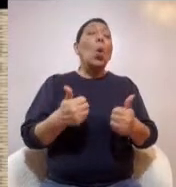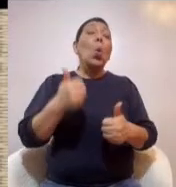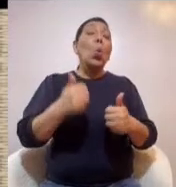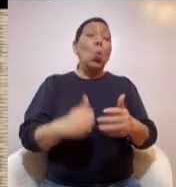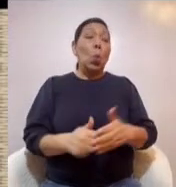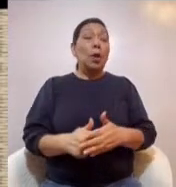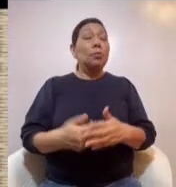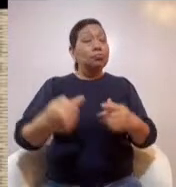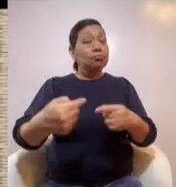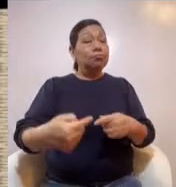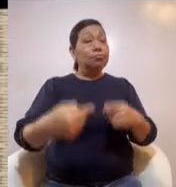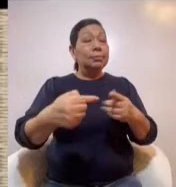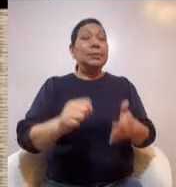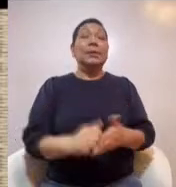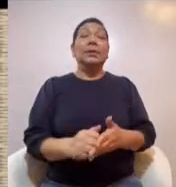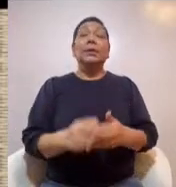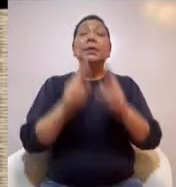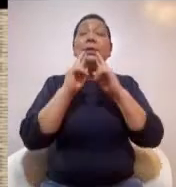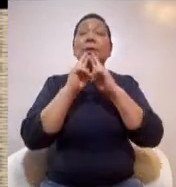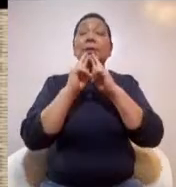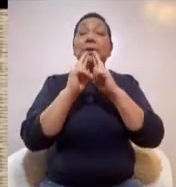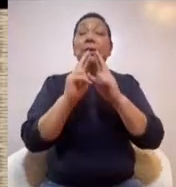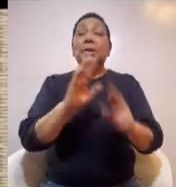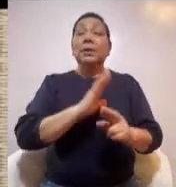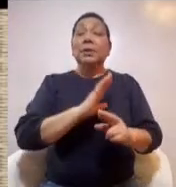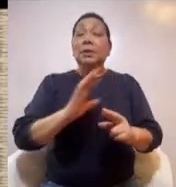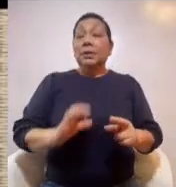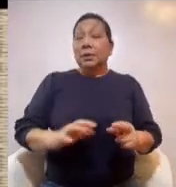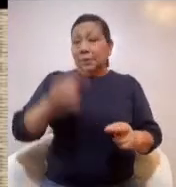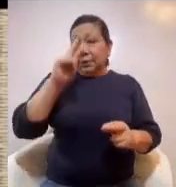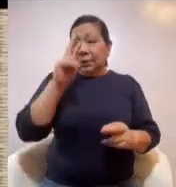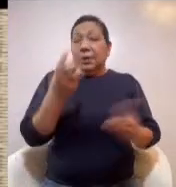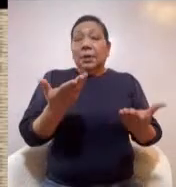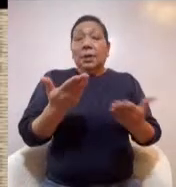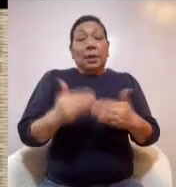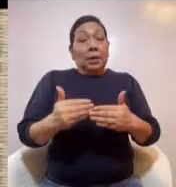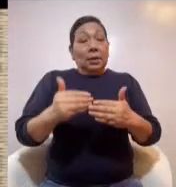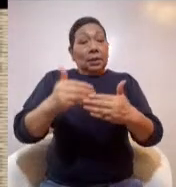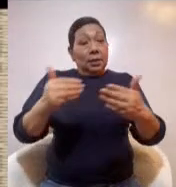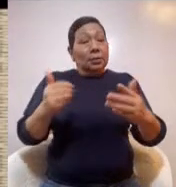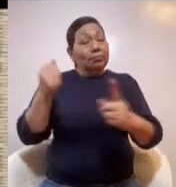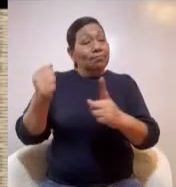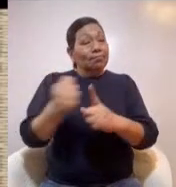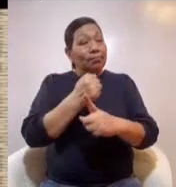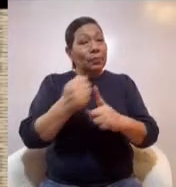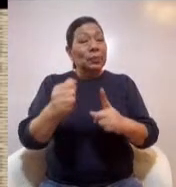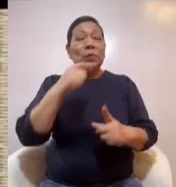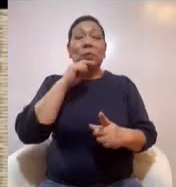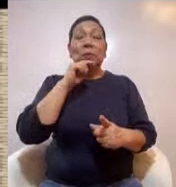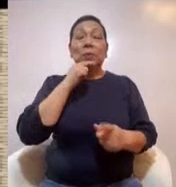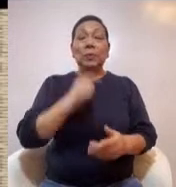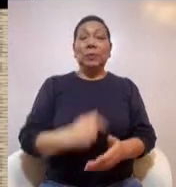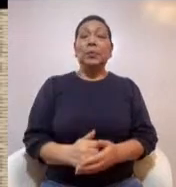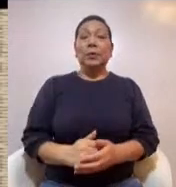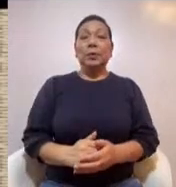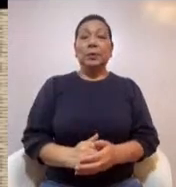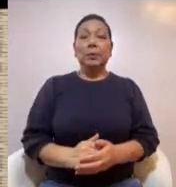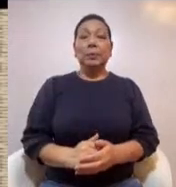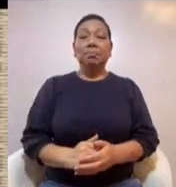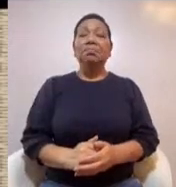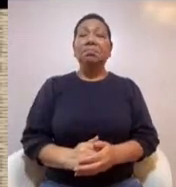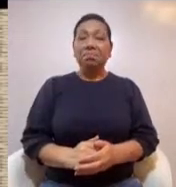MESECBI, ¿cuáles son los desafíos en las respuestas del Estado peruano ante la violencia contra las